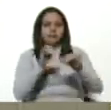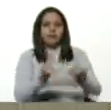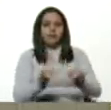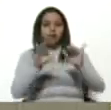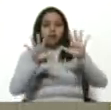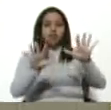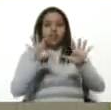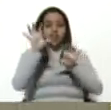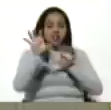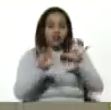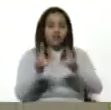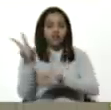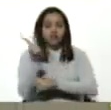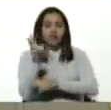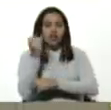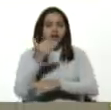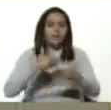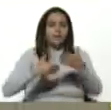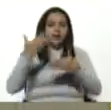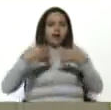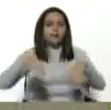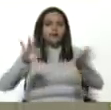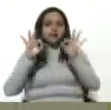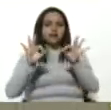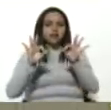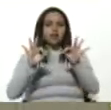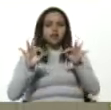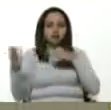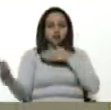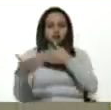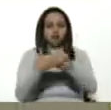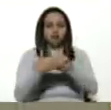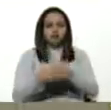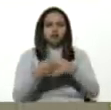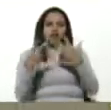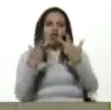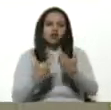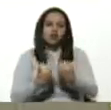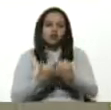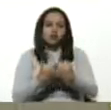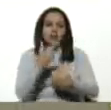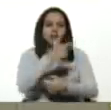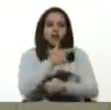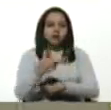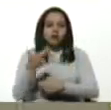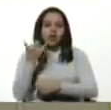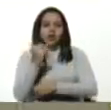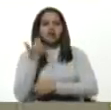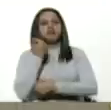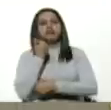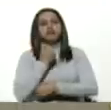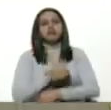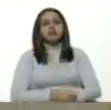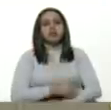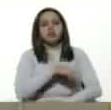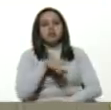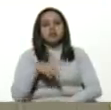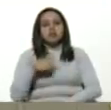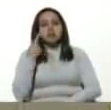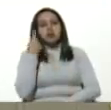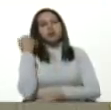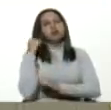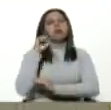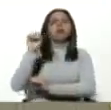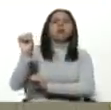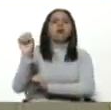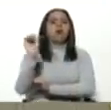estados del país hay barreras especiales de contención por el número de casos activos. Nosotros no nos hacemos la vista gorda, ni